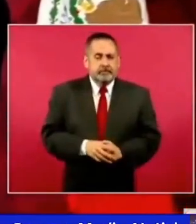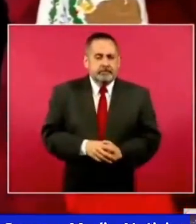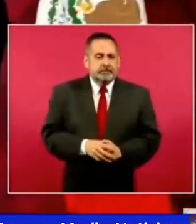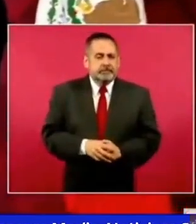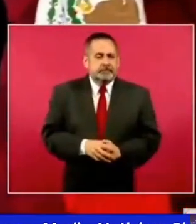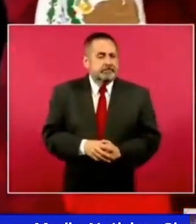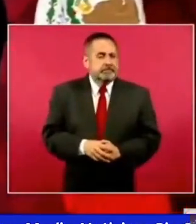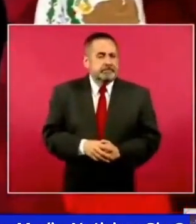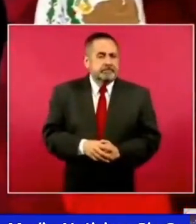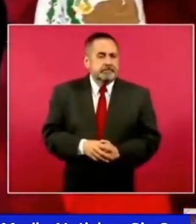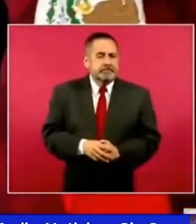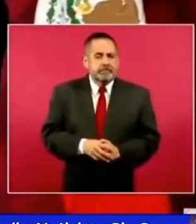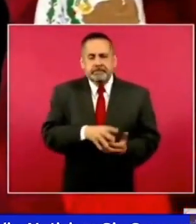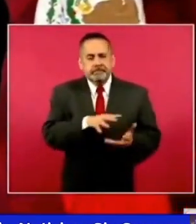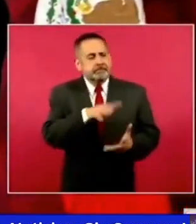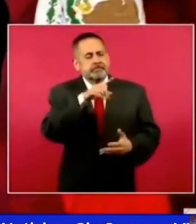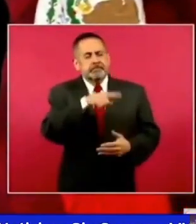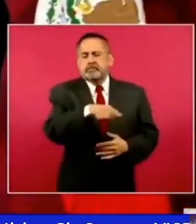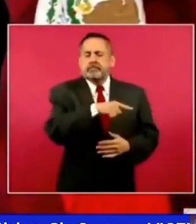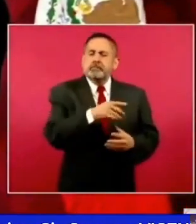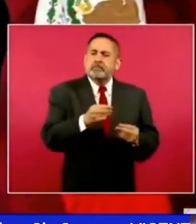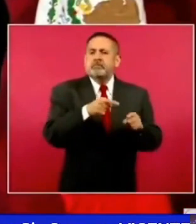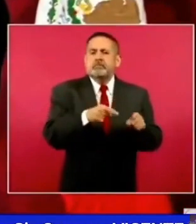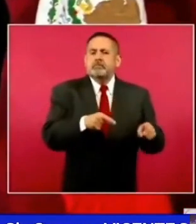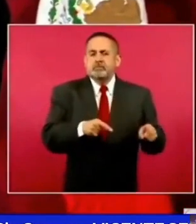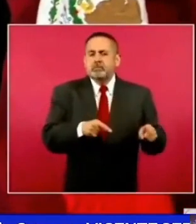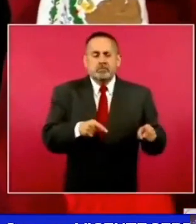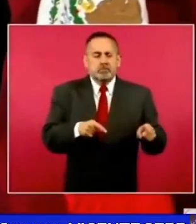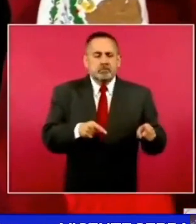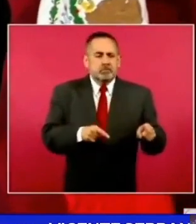son muy buenas